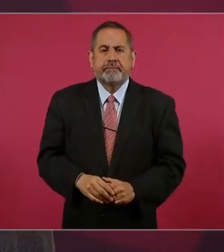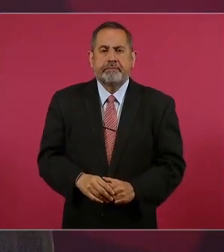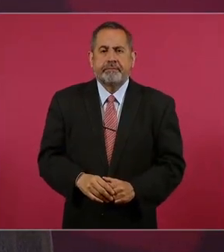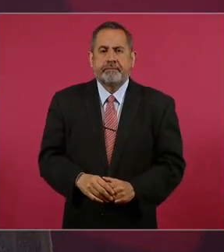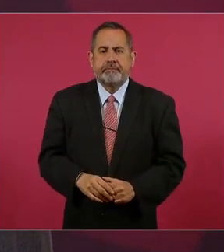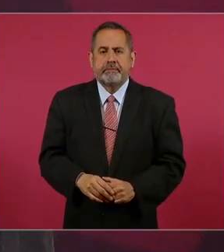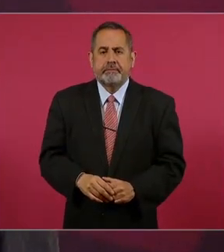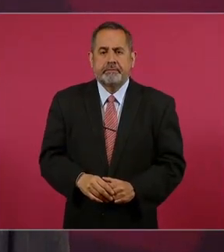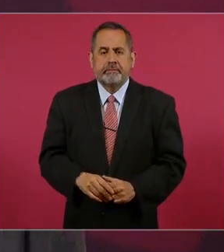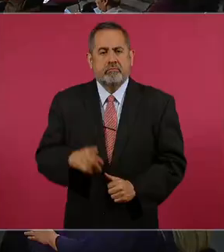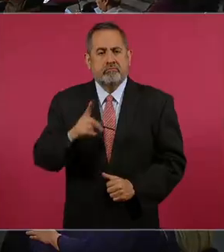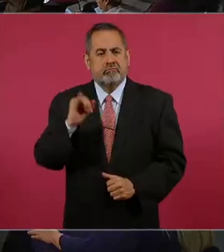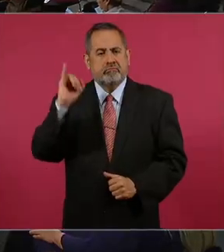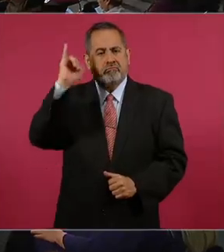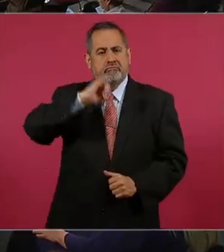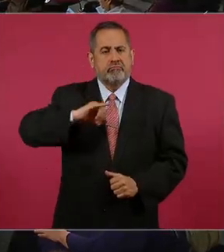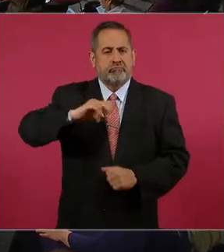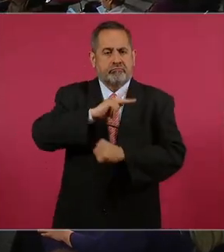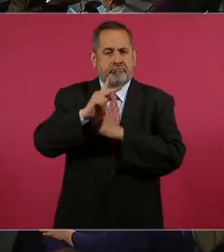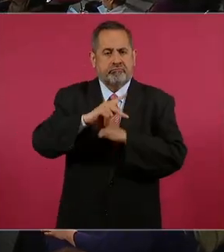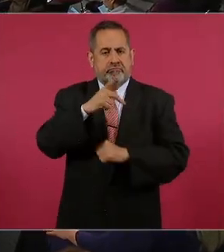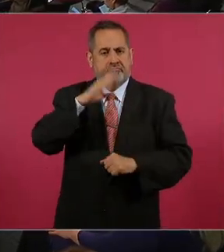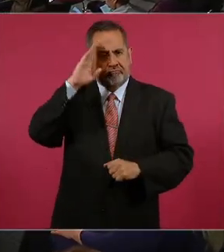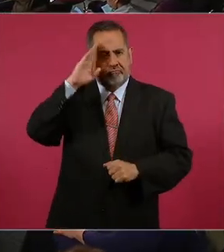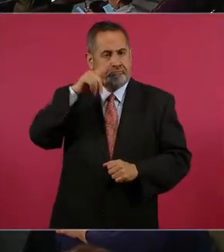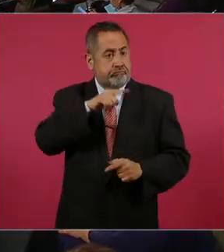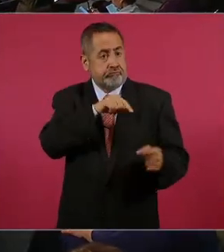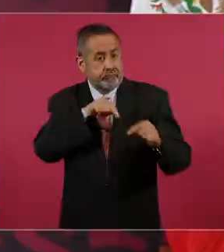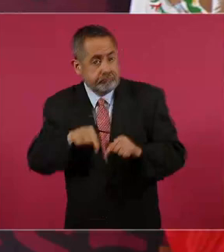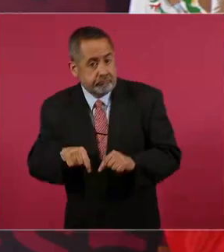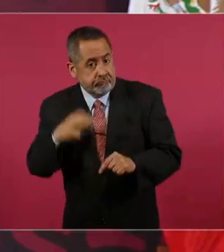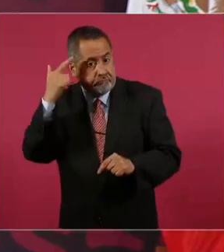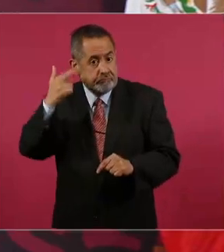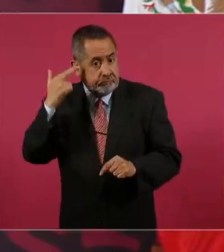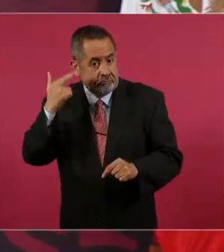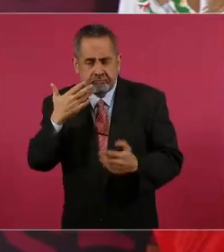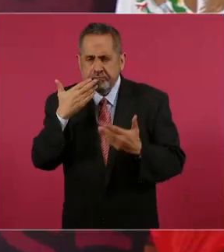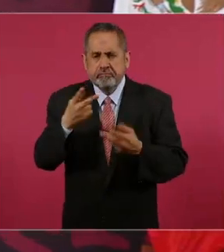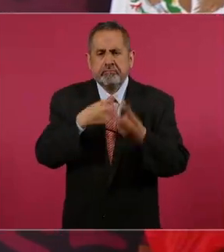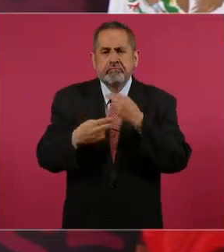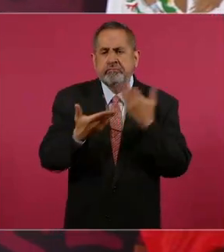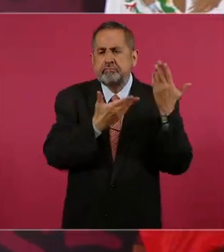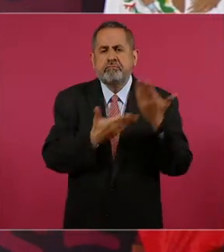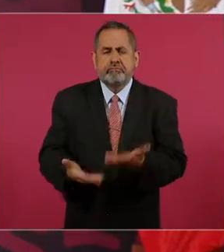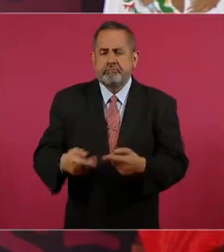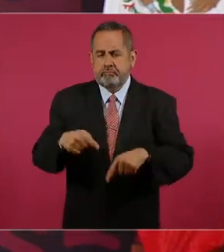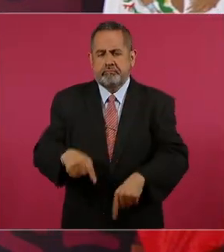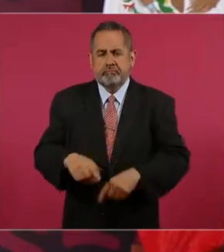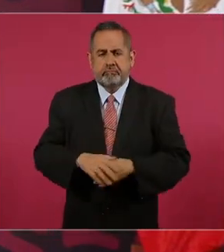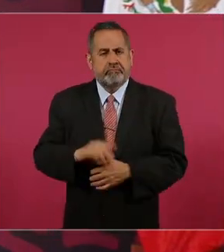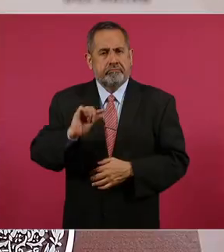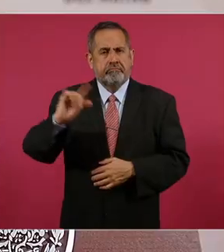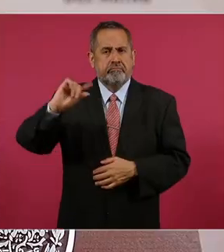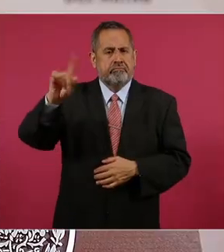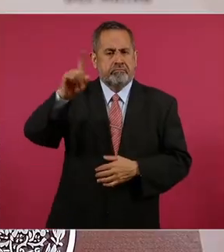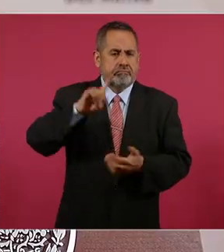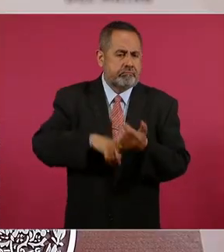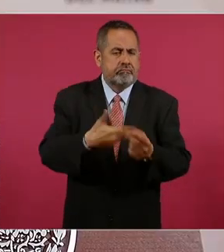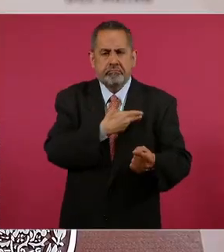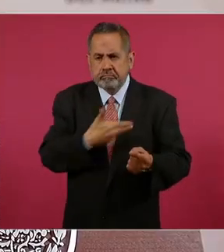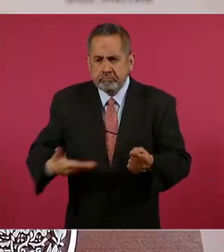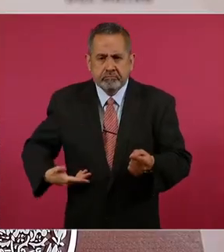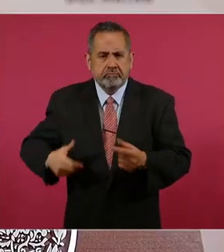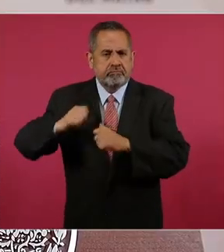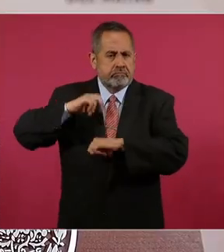como jefe de estado y son bienvenidos jefes de estado presidentes